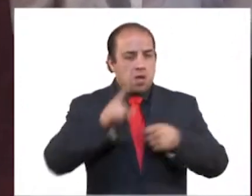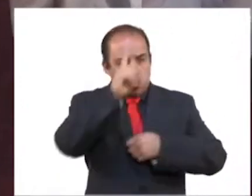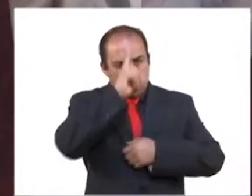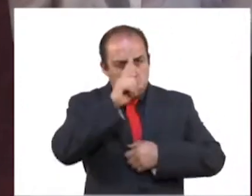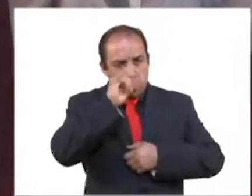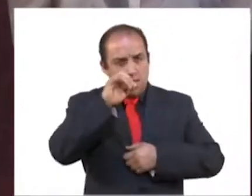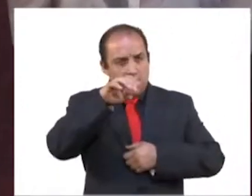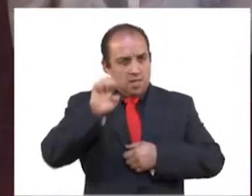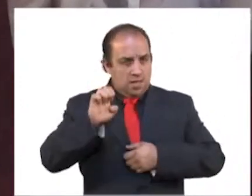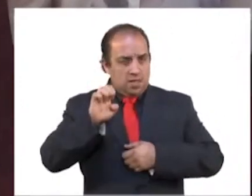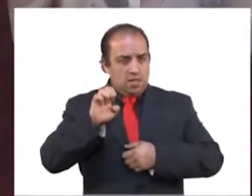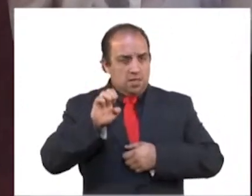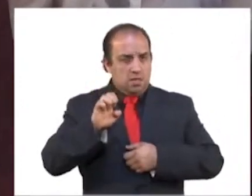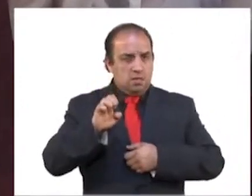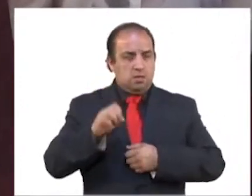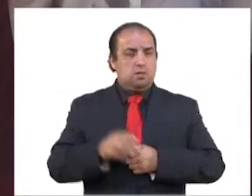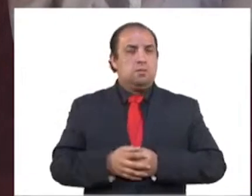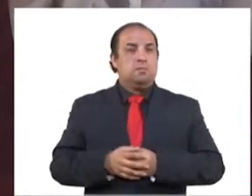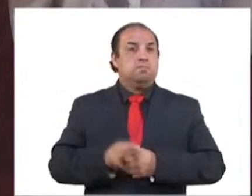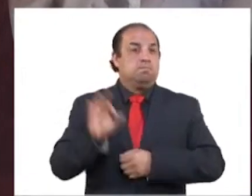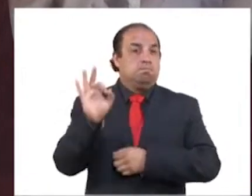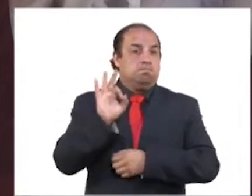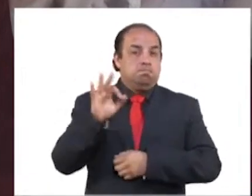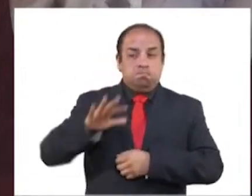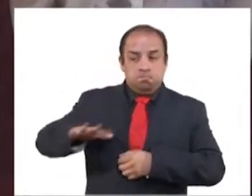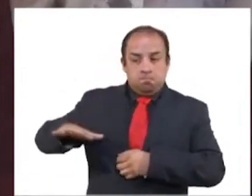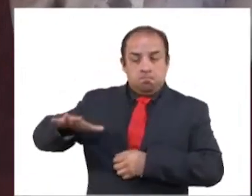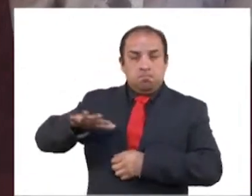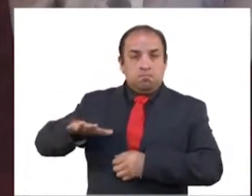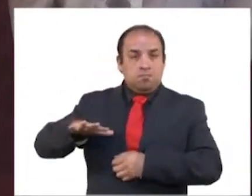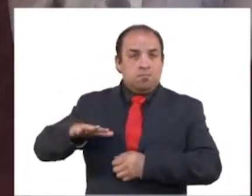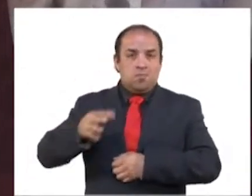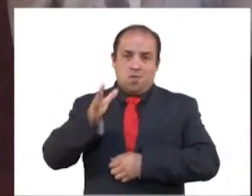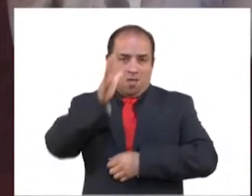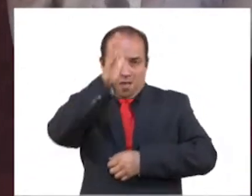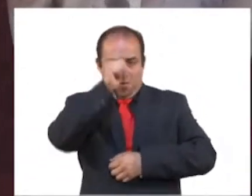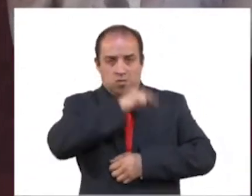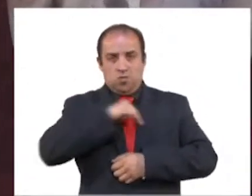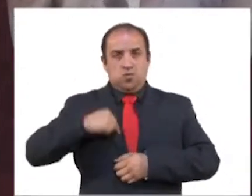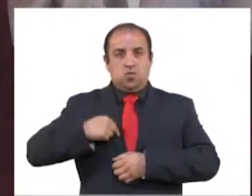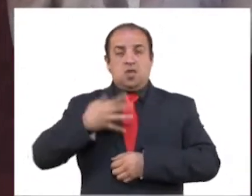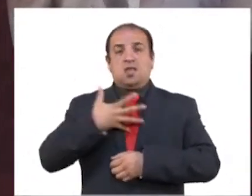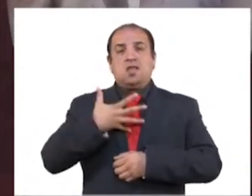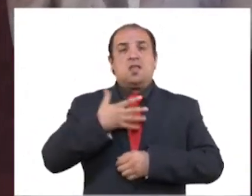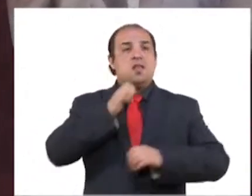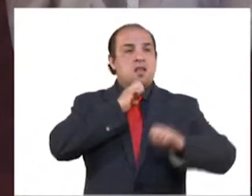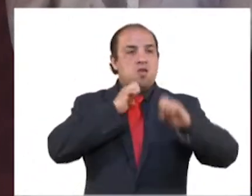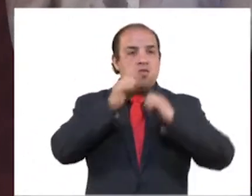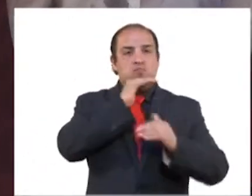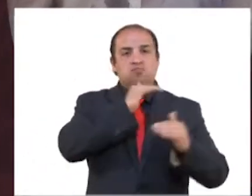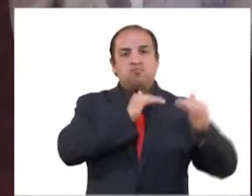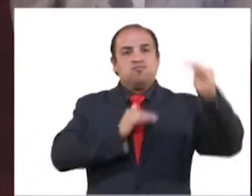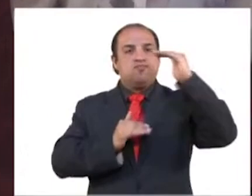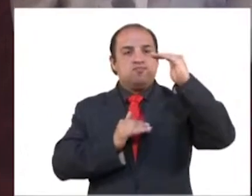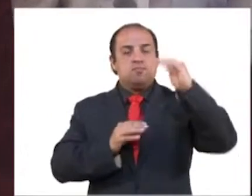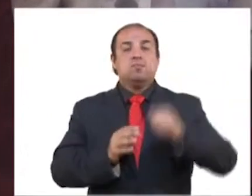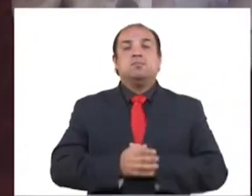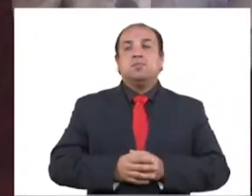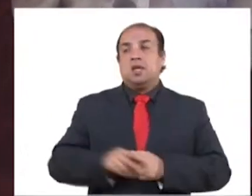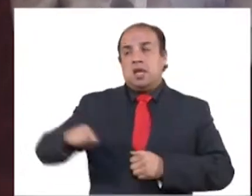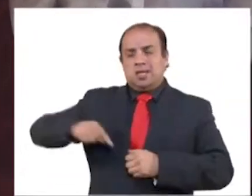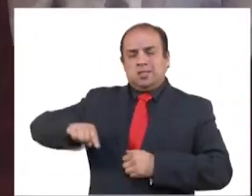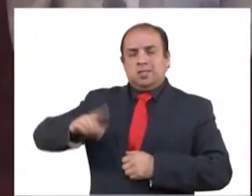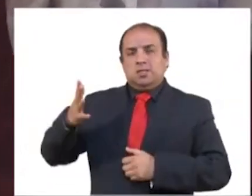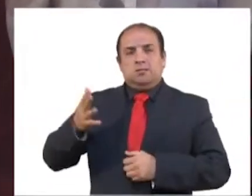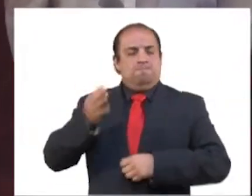del INE en particular que probablemente no estén de acuerdo con que vayamos arriba en las encuestas les cuesta mucho